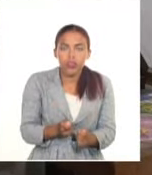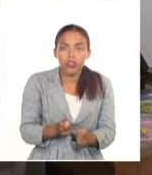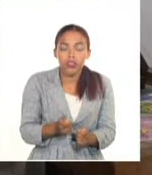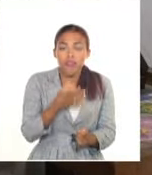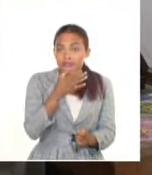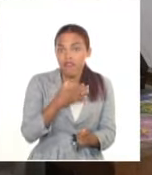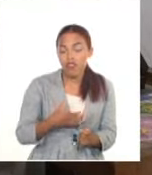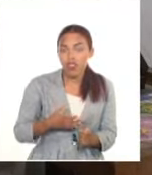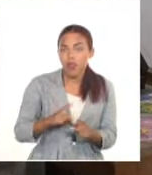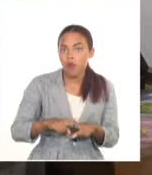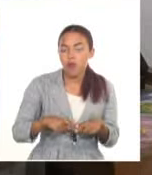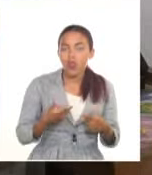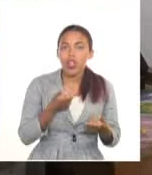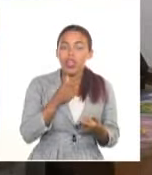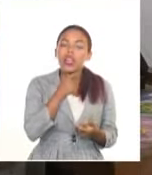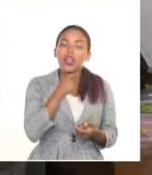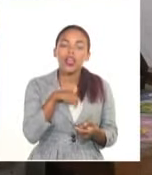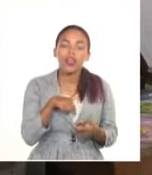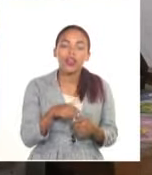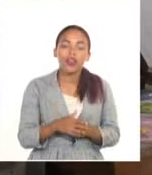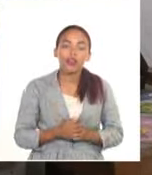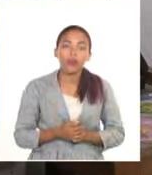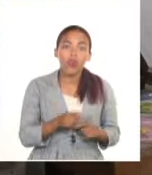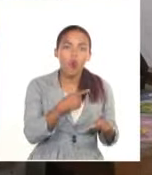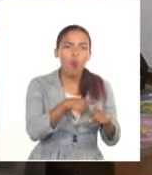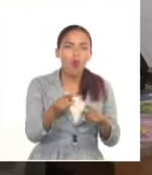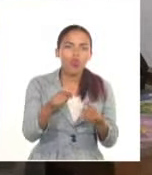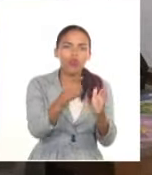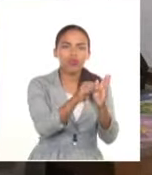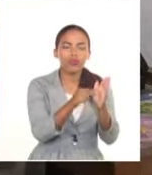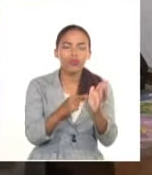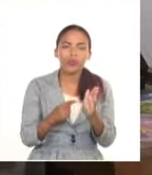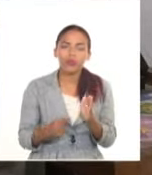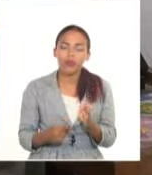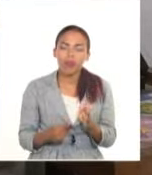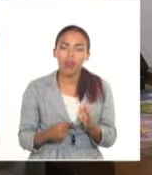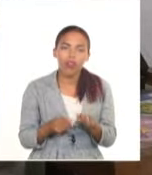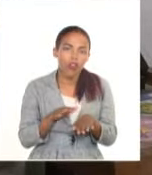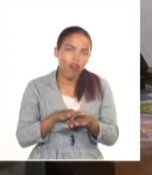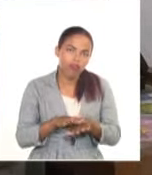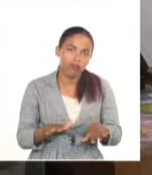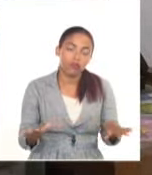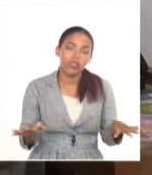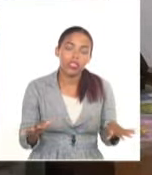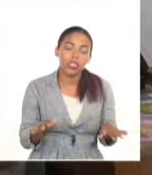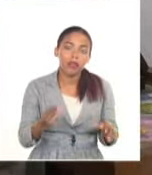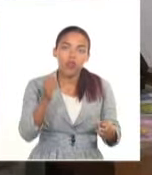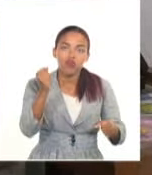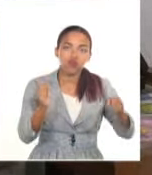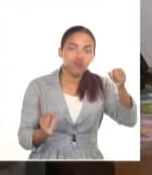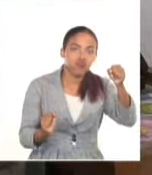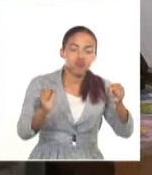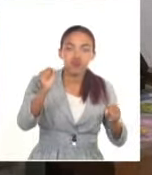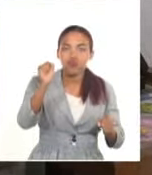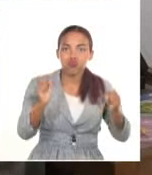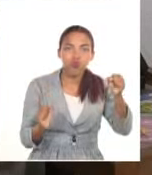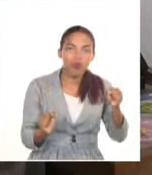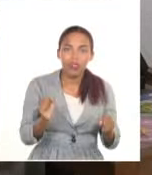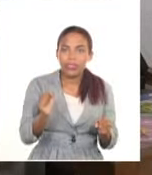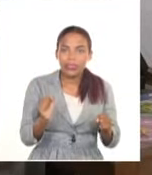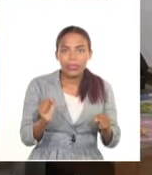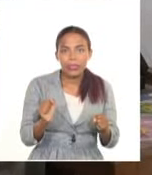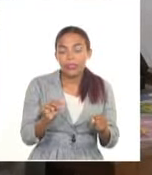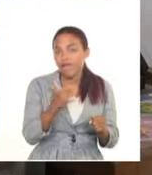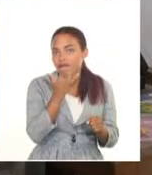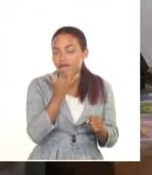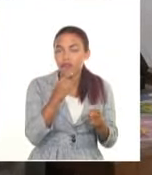Porque ya los otros factores ya estaban agotados. Ya el timonel estaba agotado.